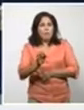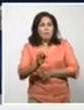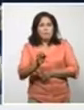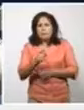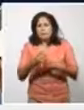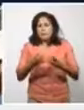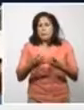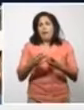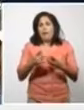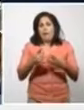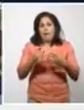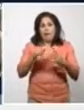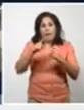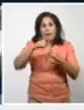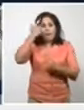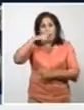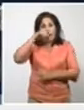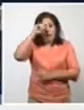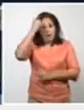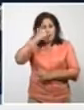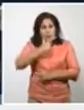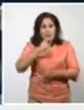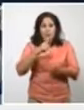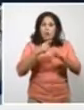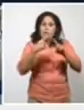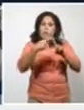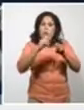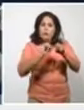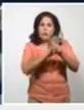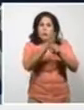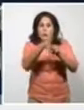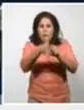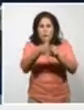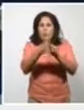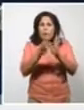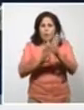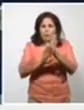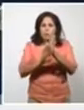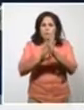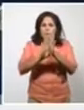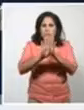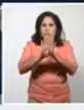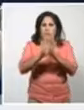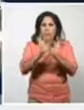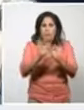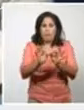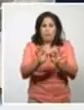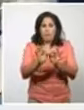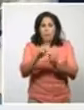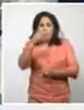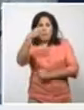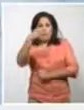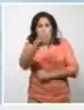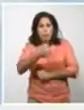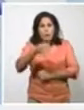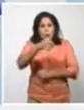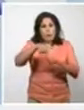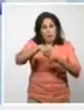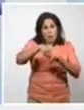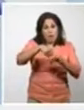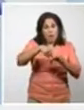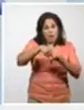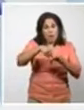la tasa de incidencia de casos positivos se mantenga, como siempre hemos dicho, en primer lugar el municipio especial Isla de la